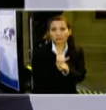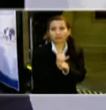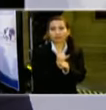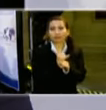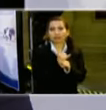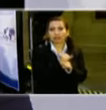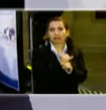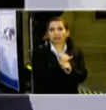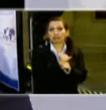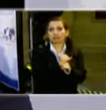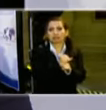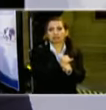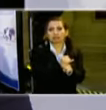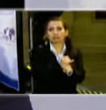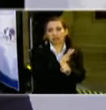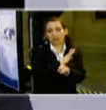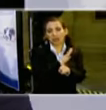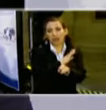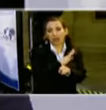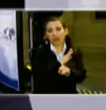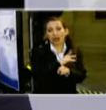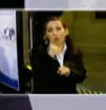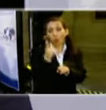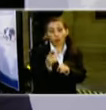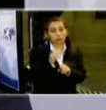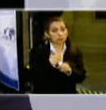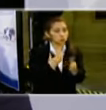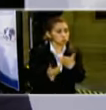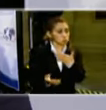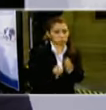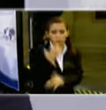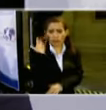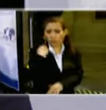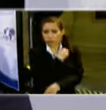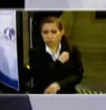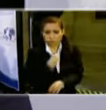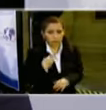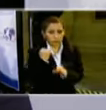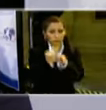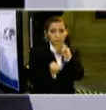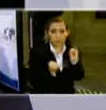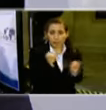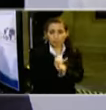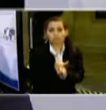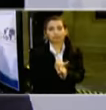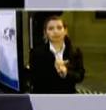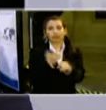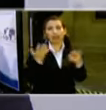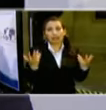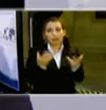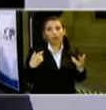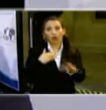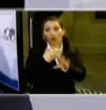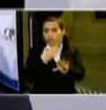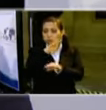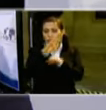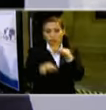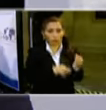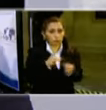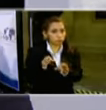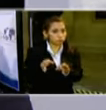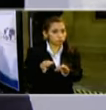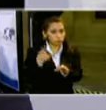ha sido de un renovado compromiso internacional, llegando incluso contra todo